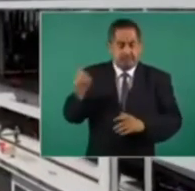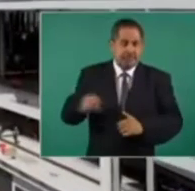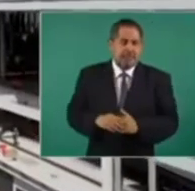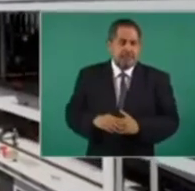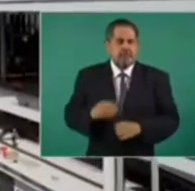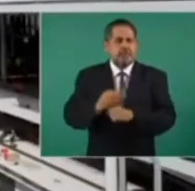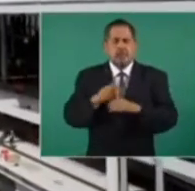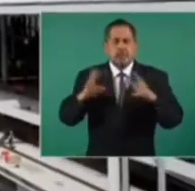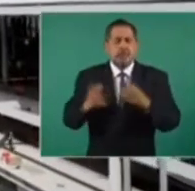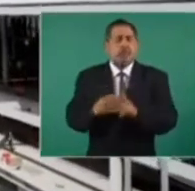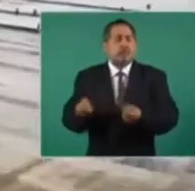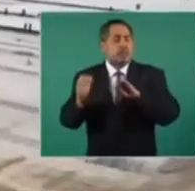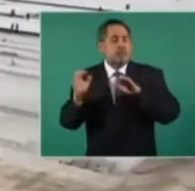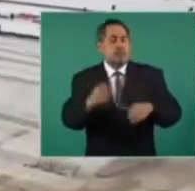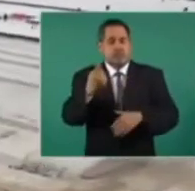han generado